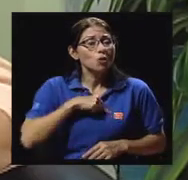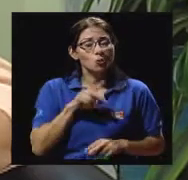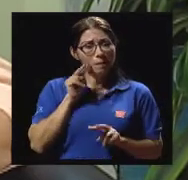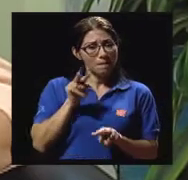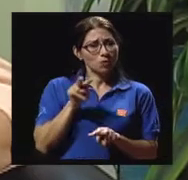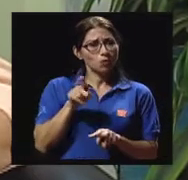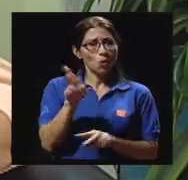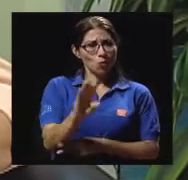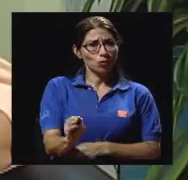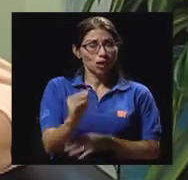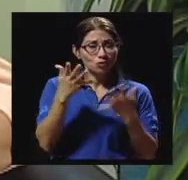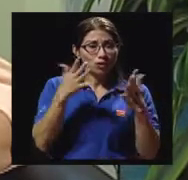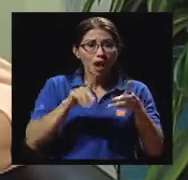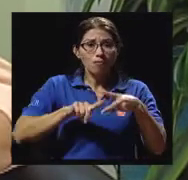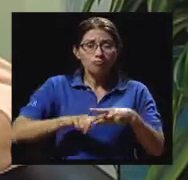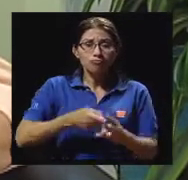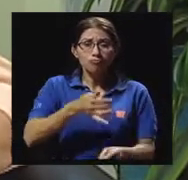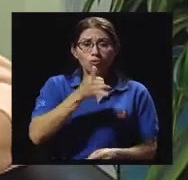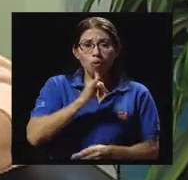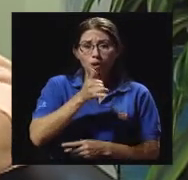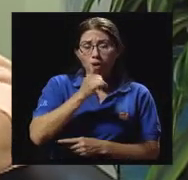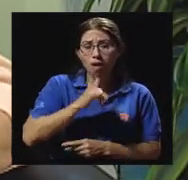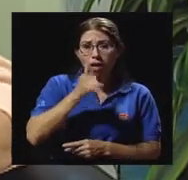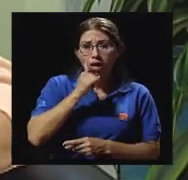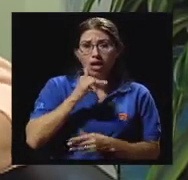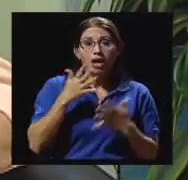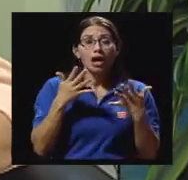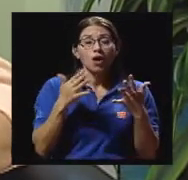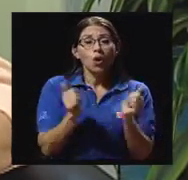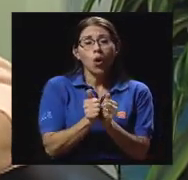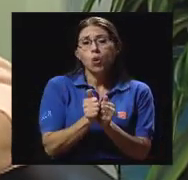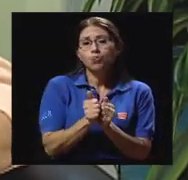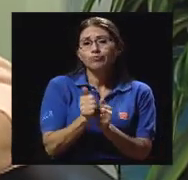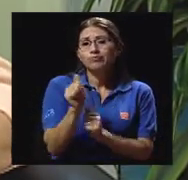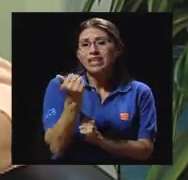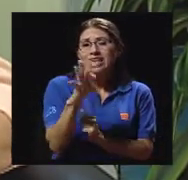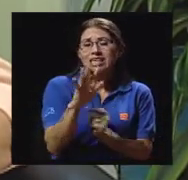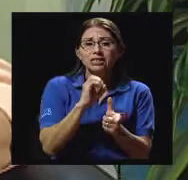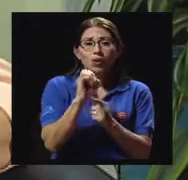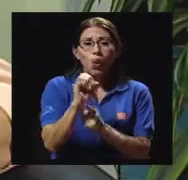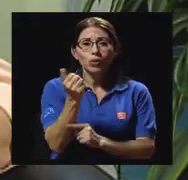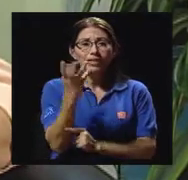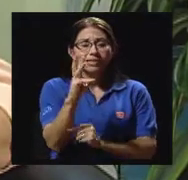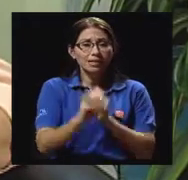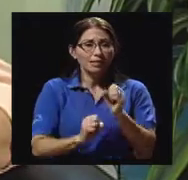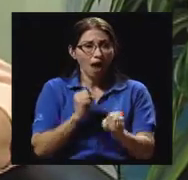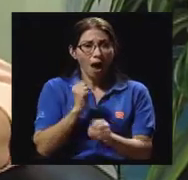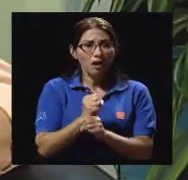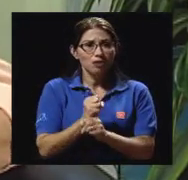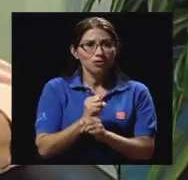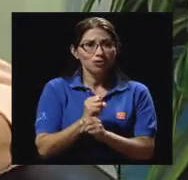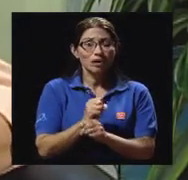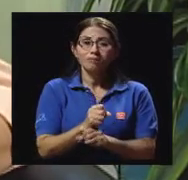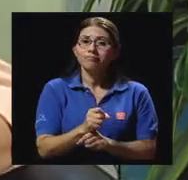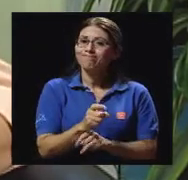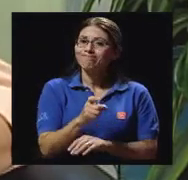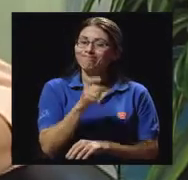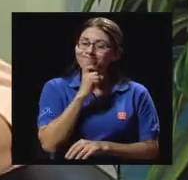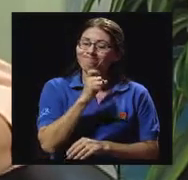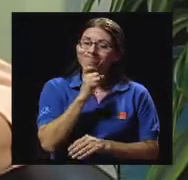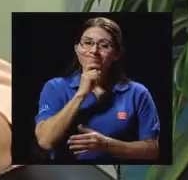un muchacho que está consumiendo alcohol, que tiene 15, 16 años, va a ser muy difícil que deje de